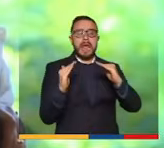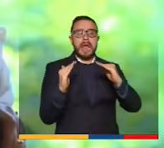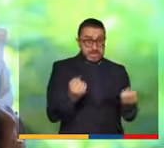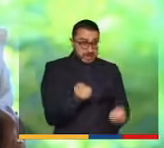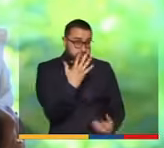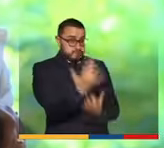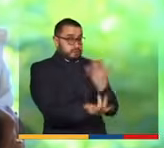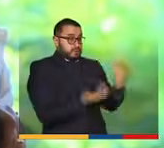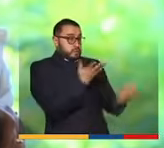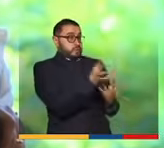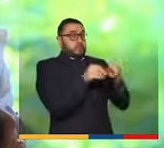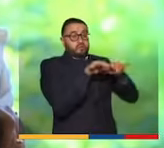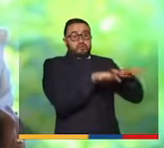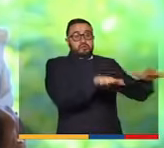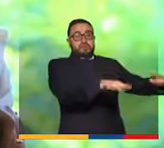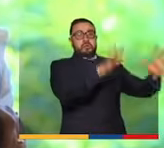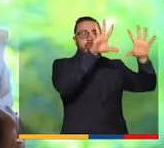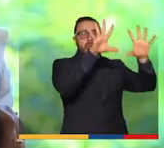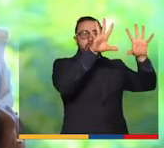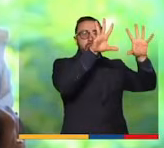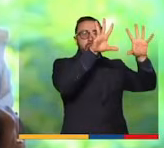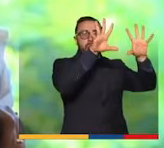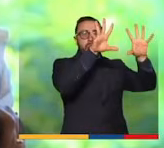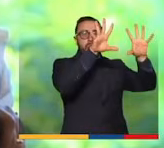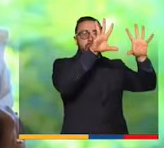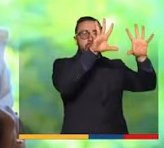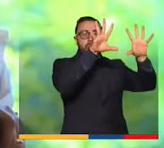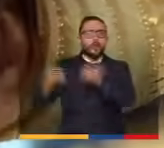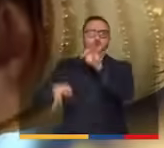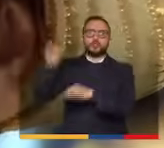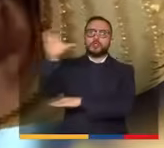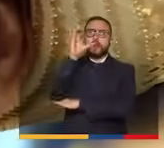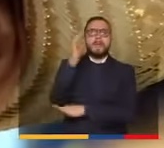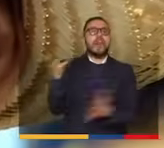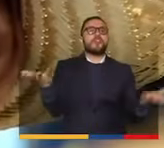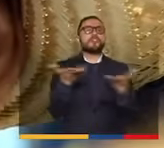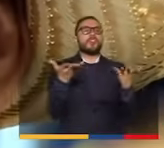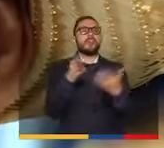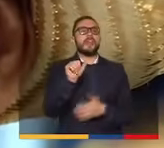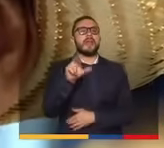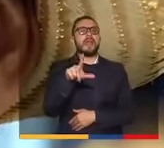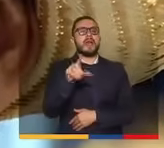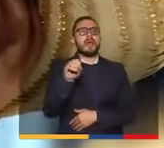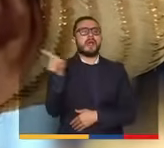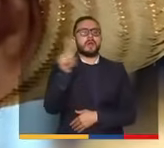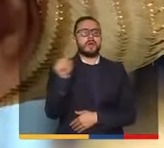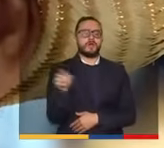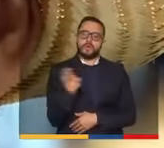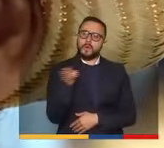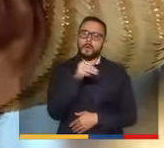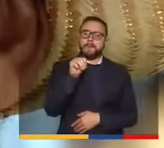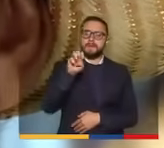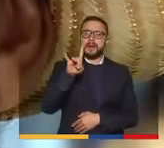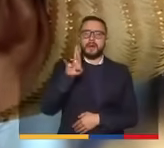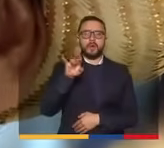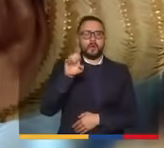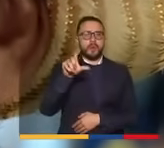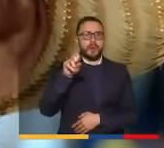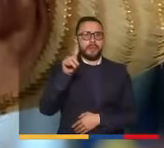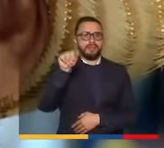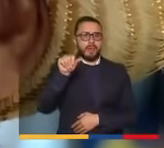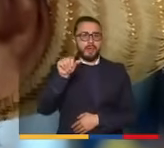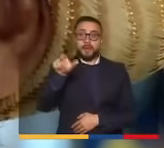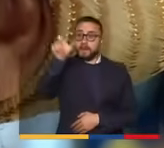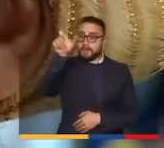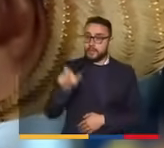Yo le digo a la justicia de Colombia, ¿dónde está Carlos Arturo Marulanda? El flamante embajador